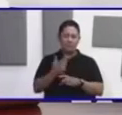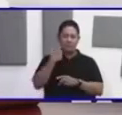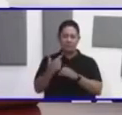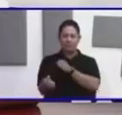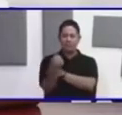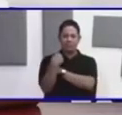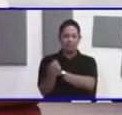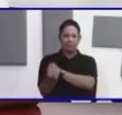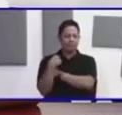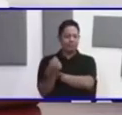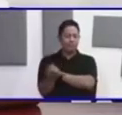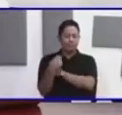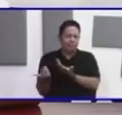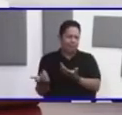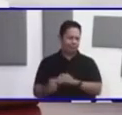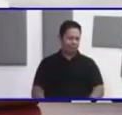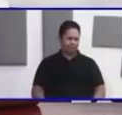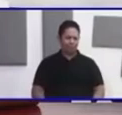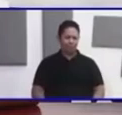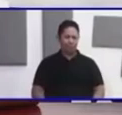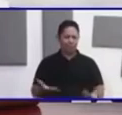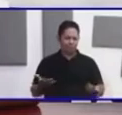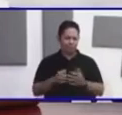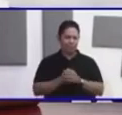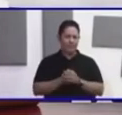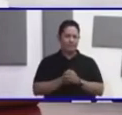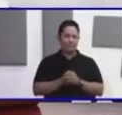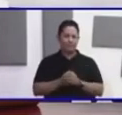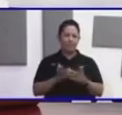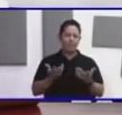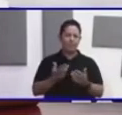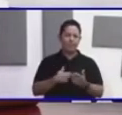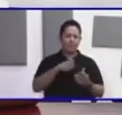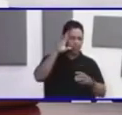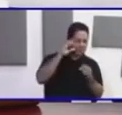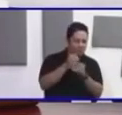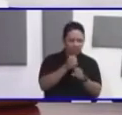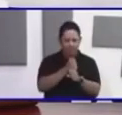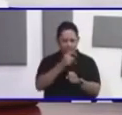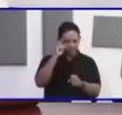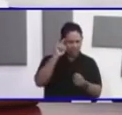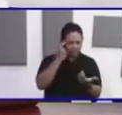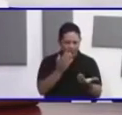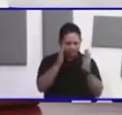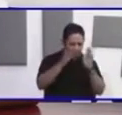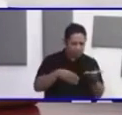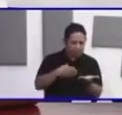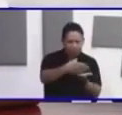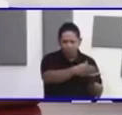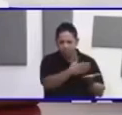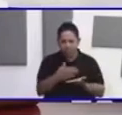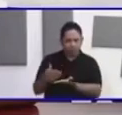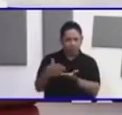lo que el gobernador hace, cualquier acto de contractual, ya es tachado porque hay